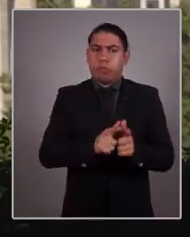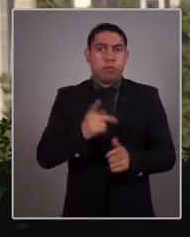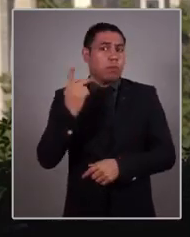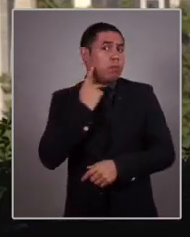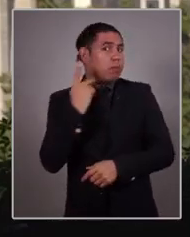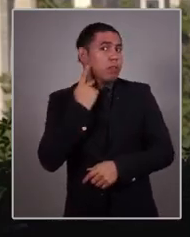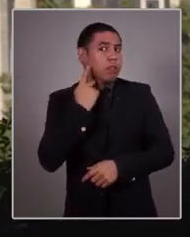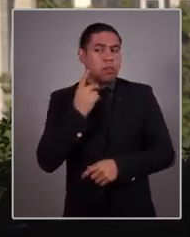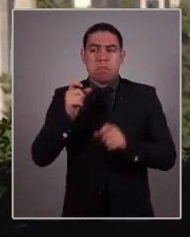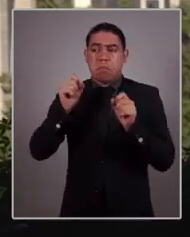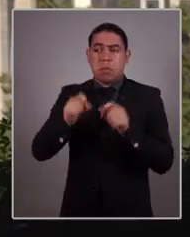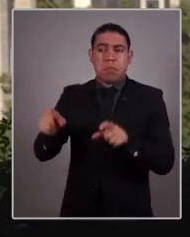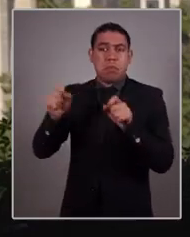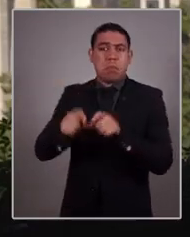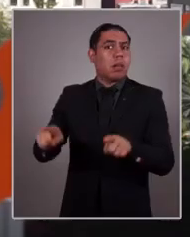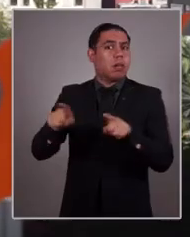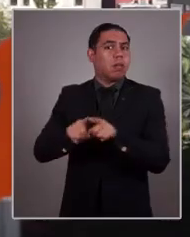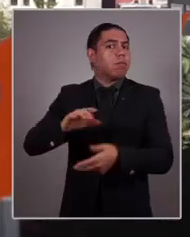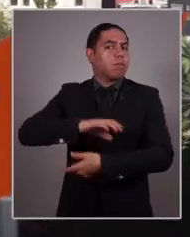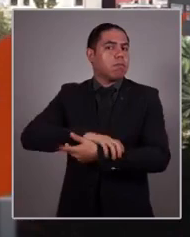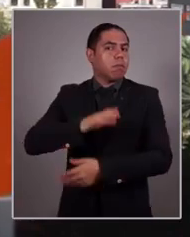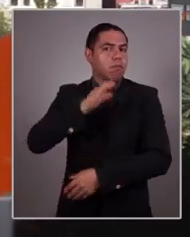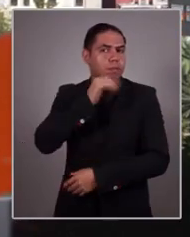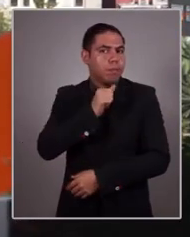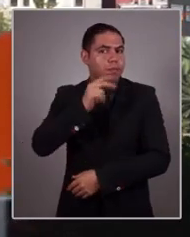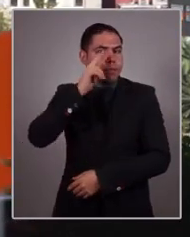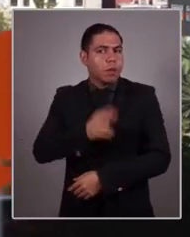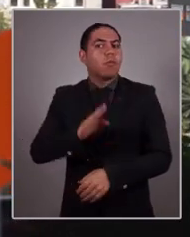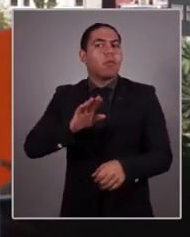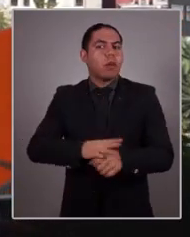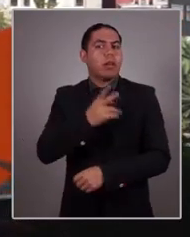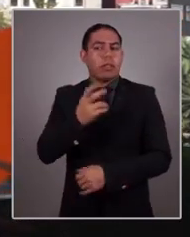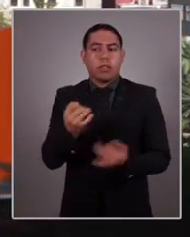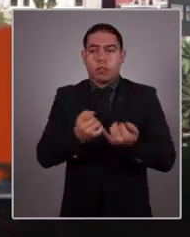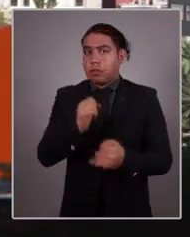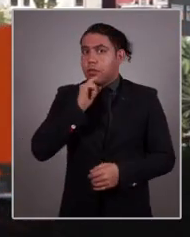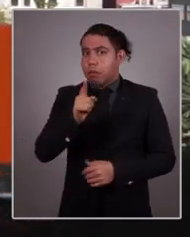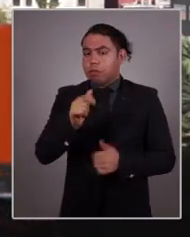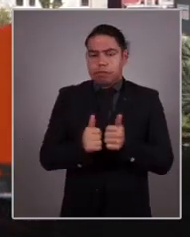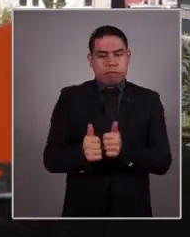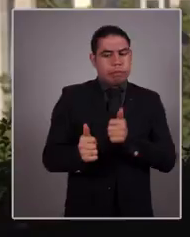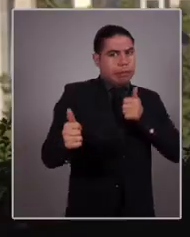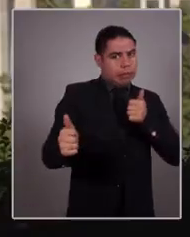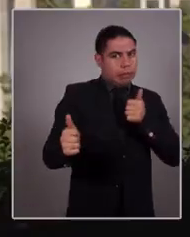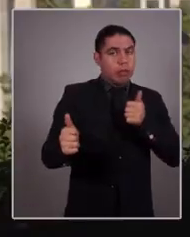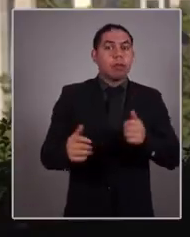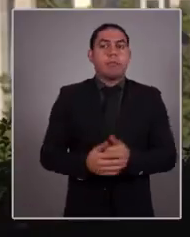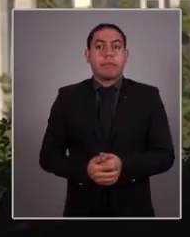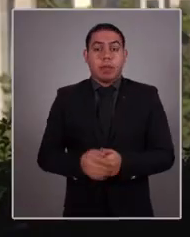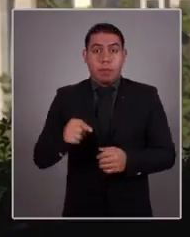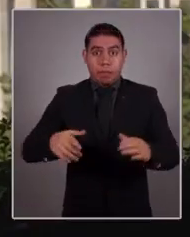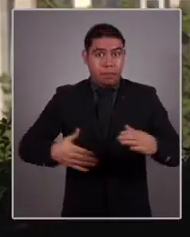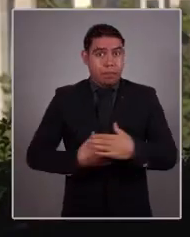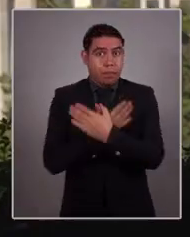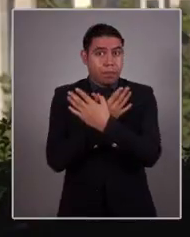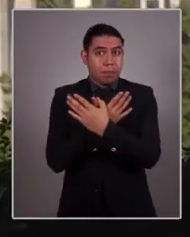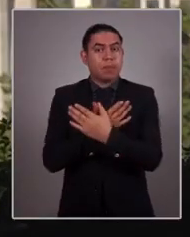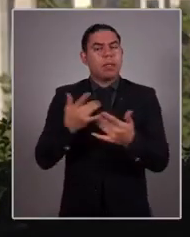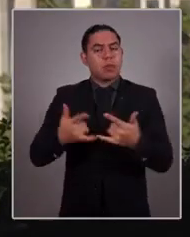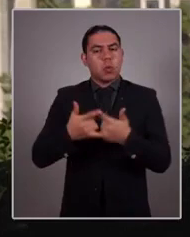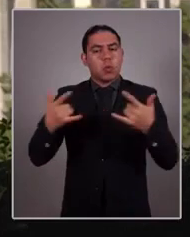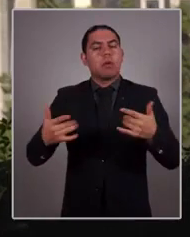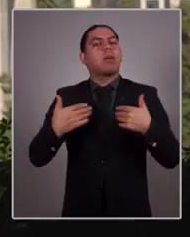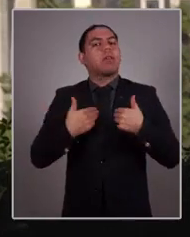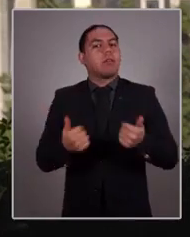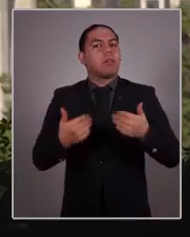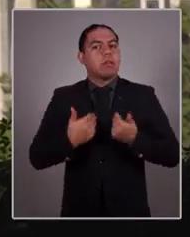partido, con los partidos de siempre, porque representan ese pasado del que debemos tomar distancia. Movimiento Ciudadano entiende el momento